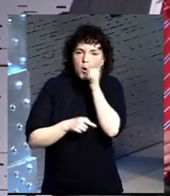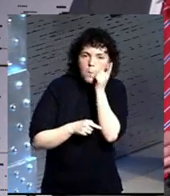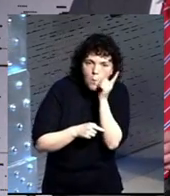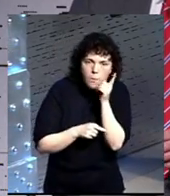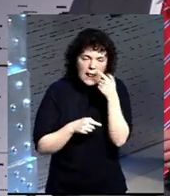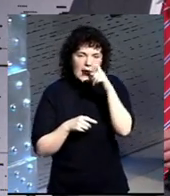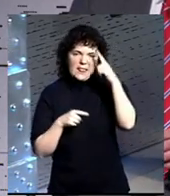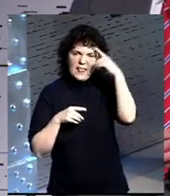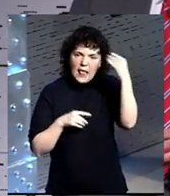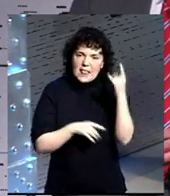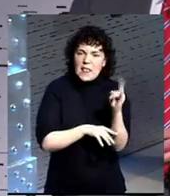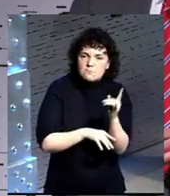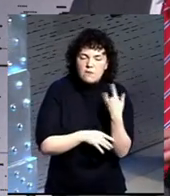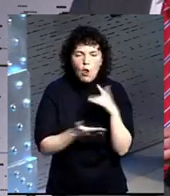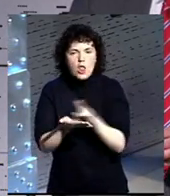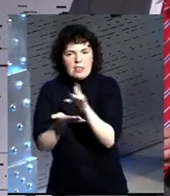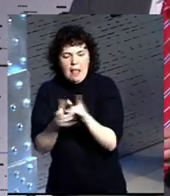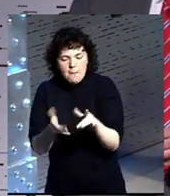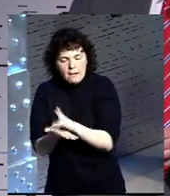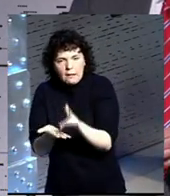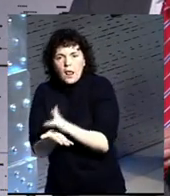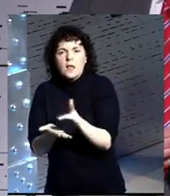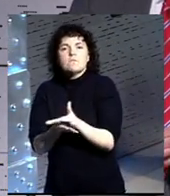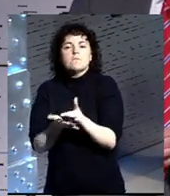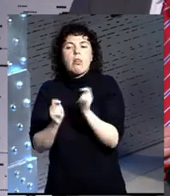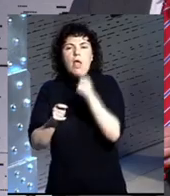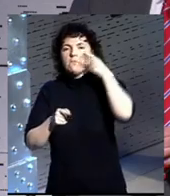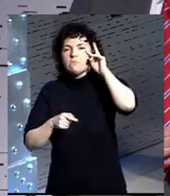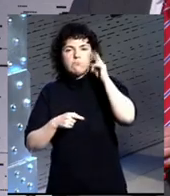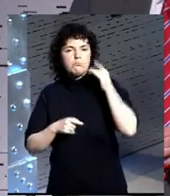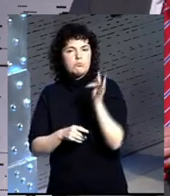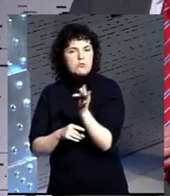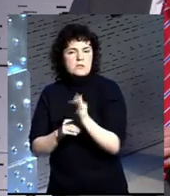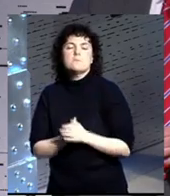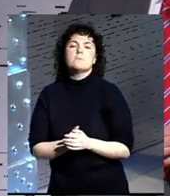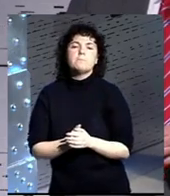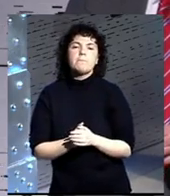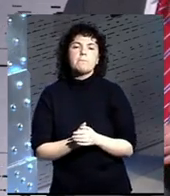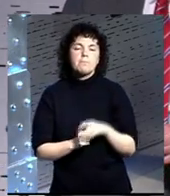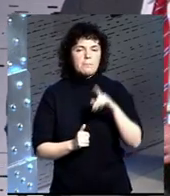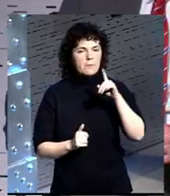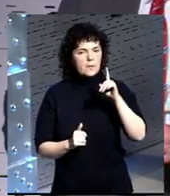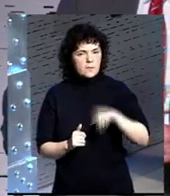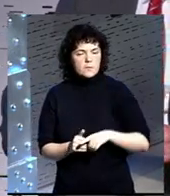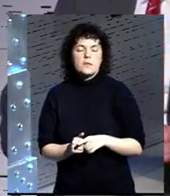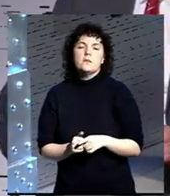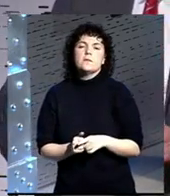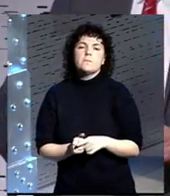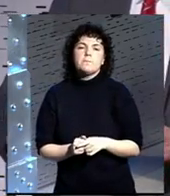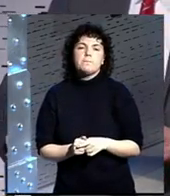estos inteligentes, las tabletas, generan grandes experiencias. Por un lado, también